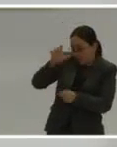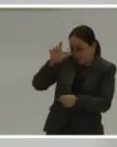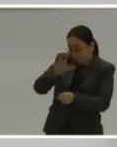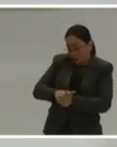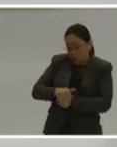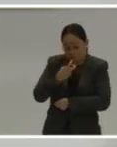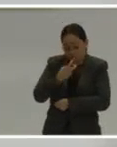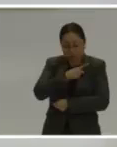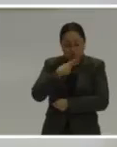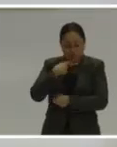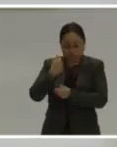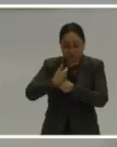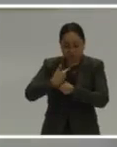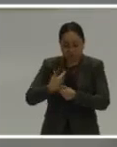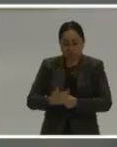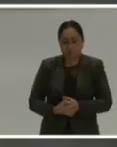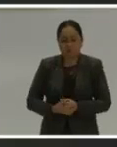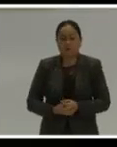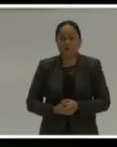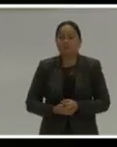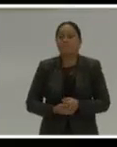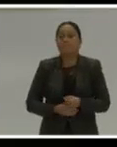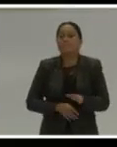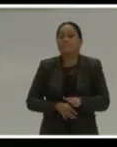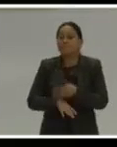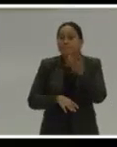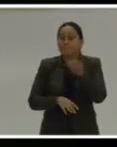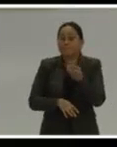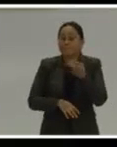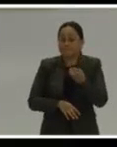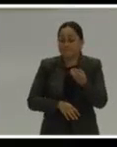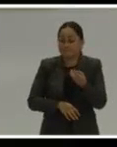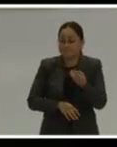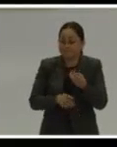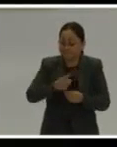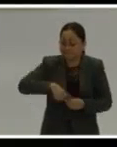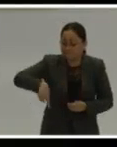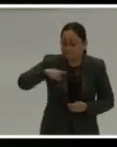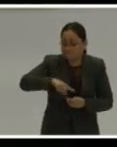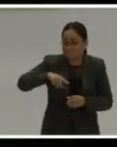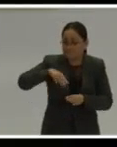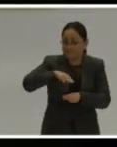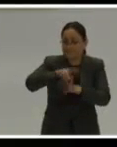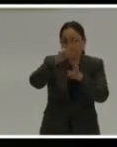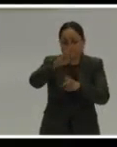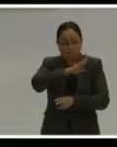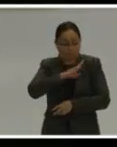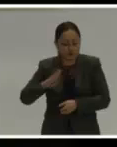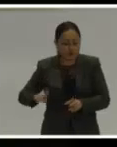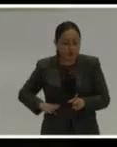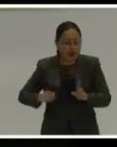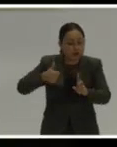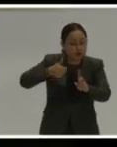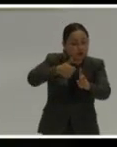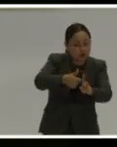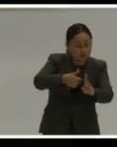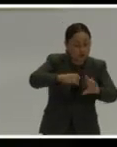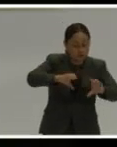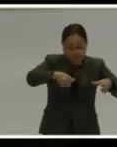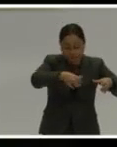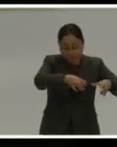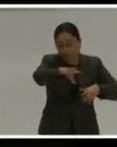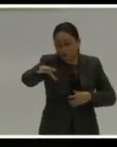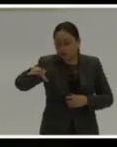Entonces, en las autonomías municipales, obviamente, esa es la diferencia, creo, diremos